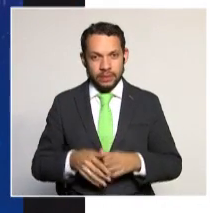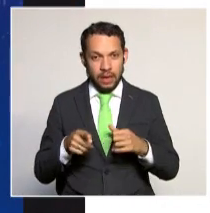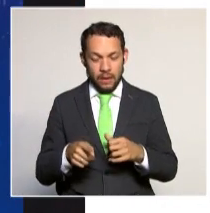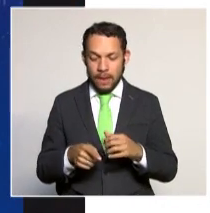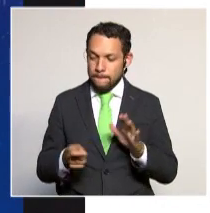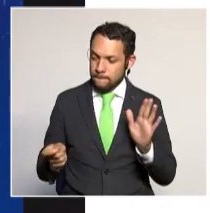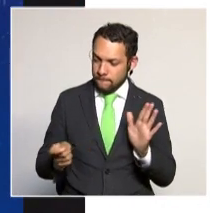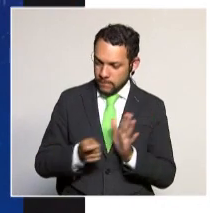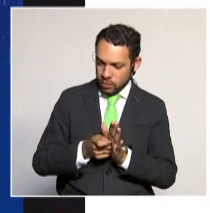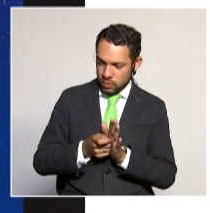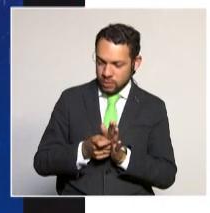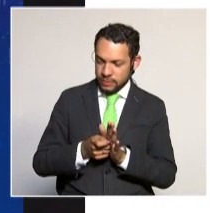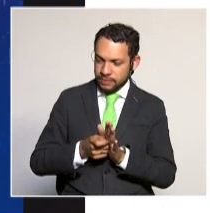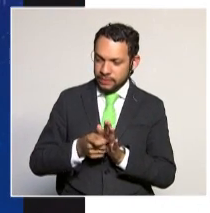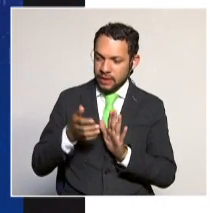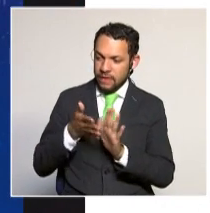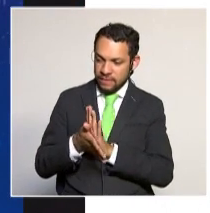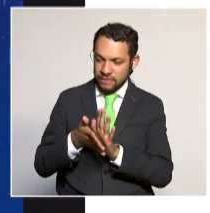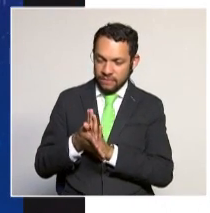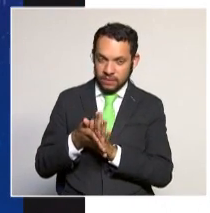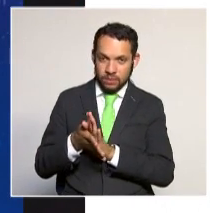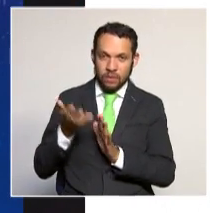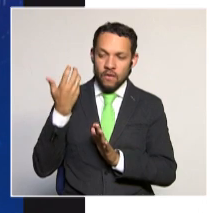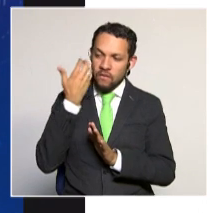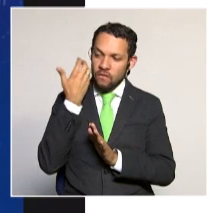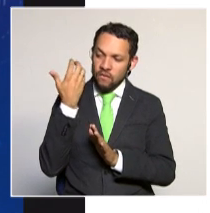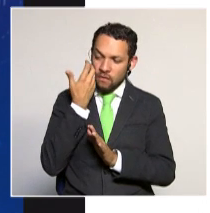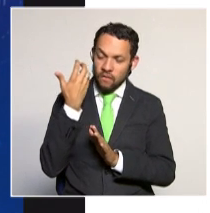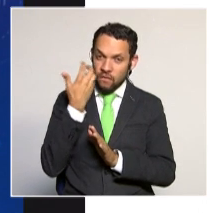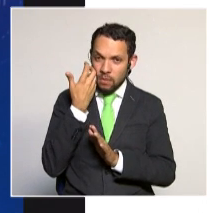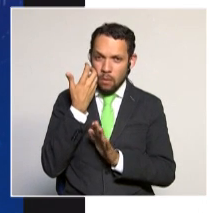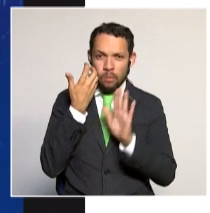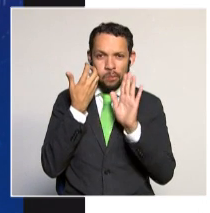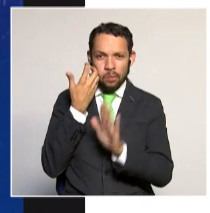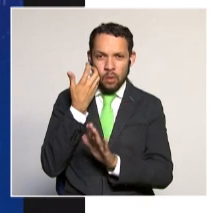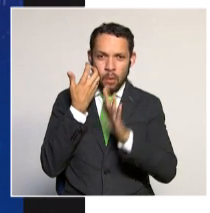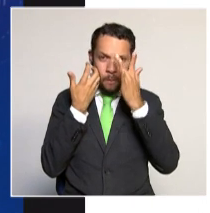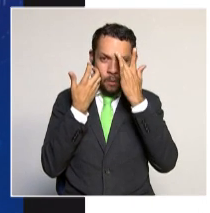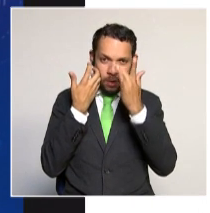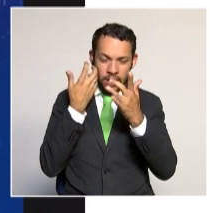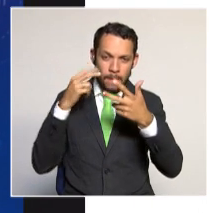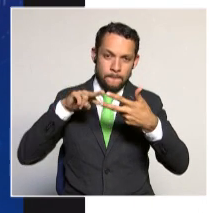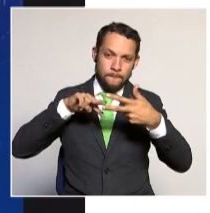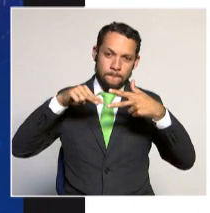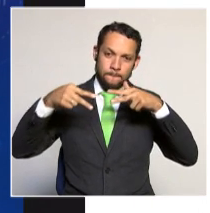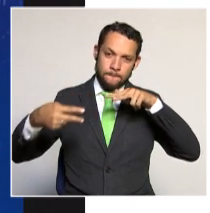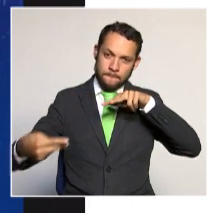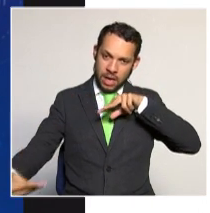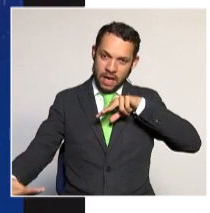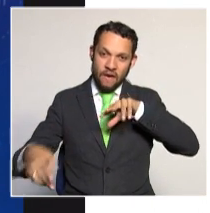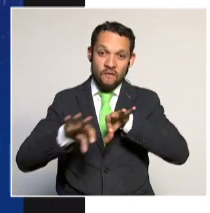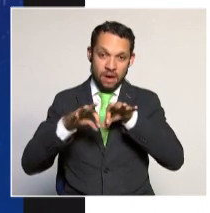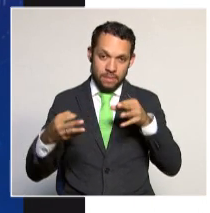indicaba que esta enfermedad está fundamentada en alteración genética.